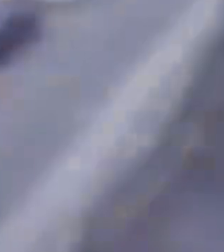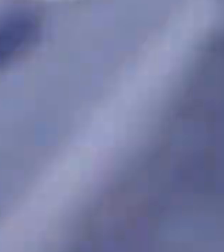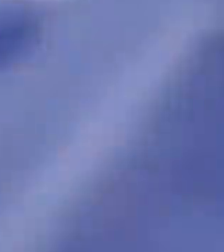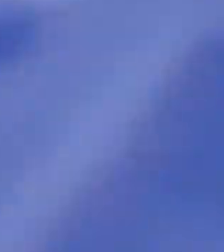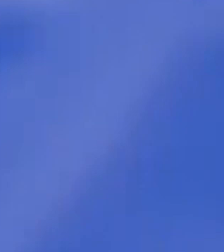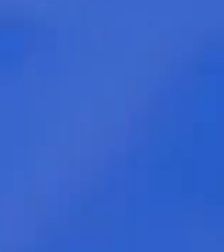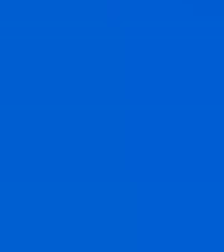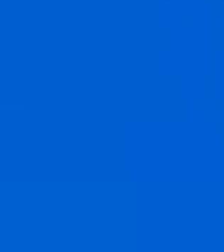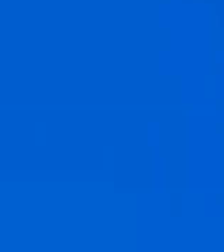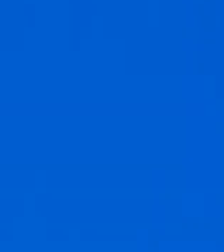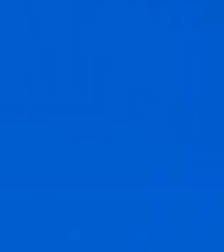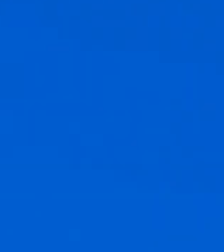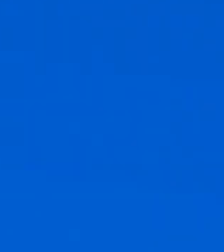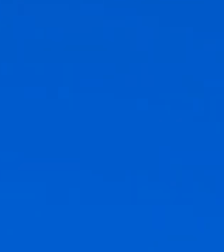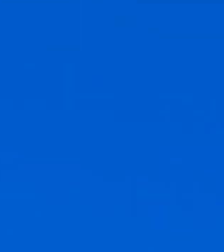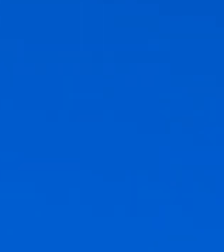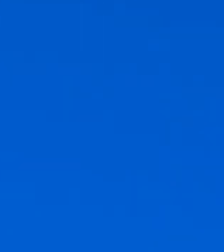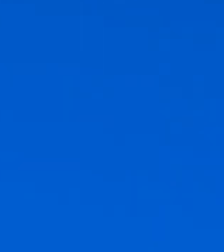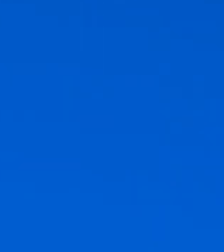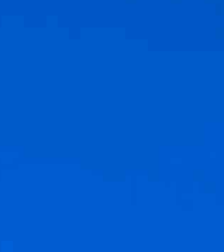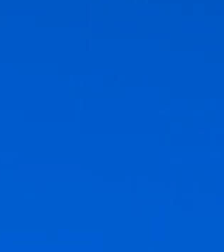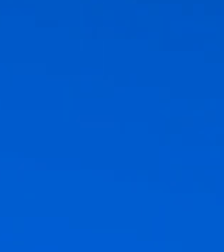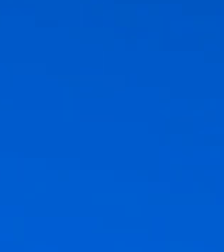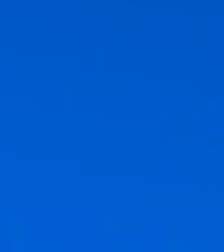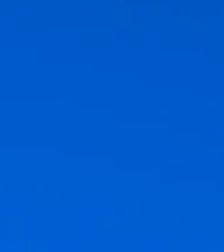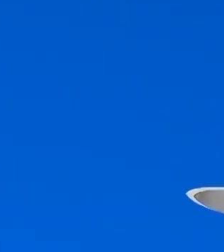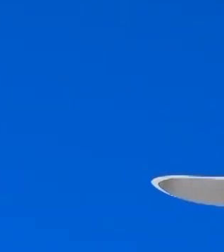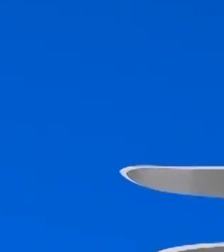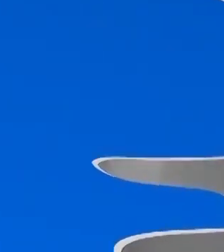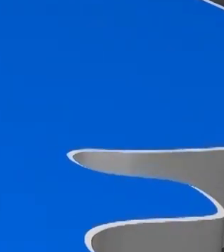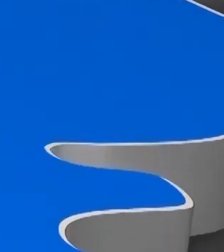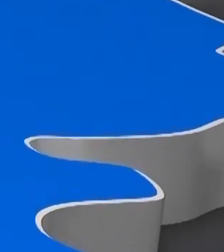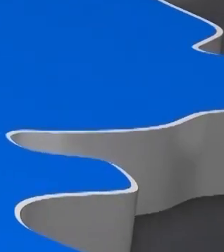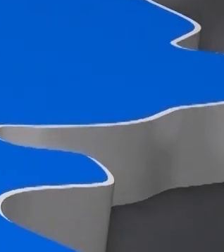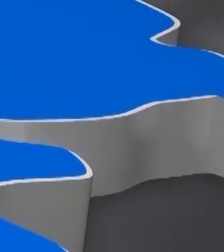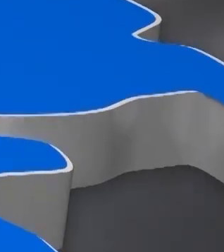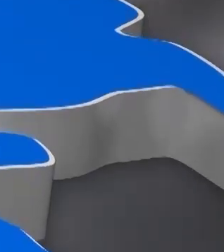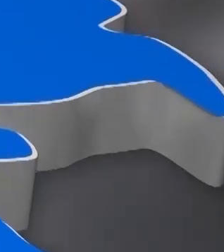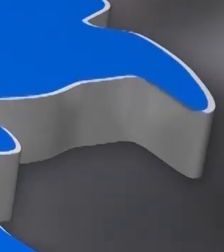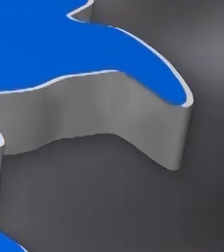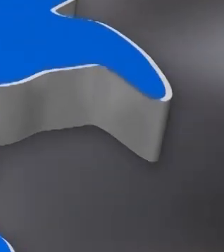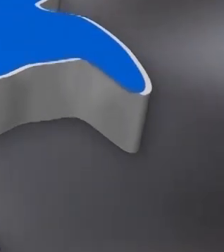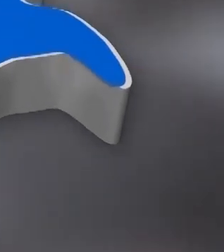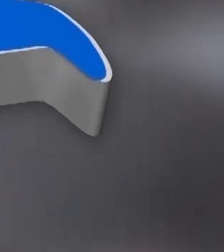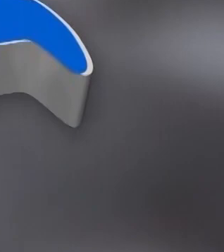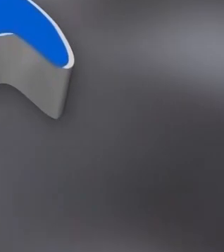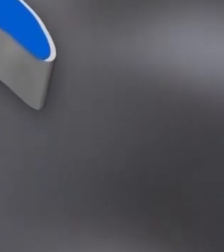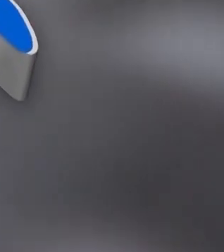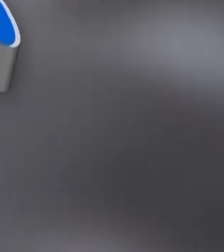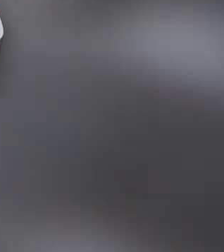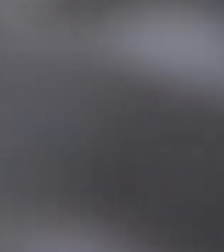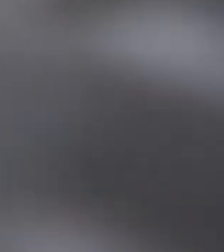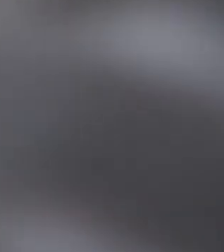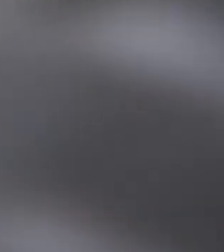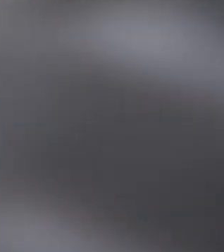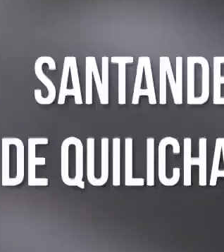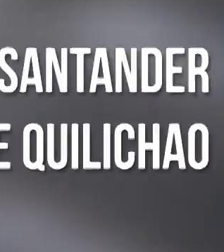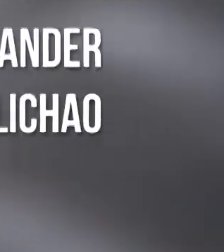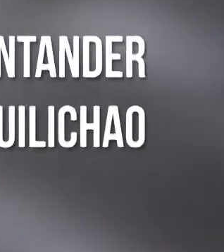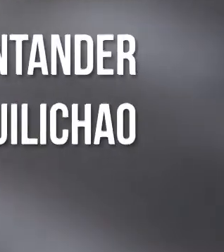contamos con consultorios satélites en bogotá armenia cali y tuluá roldanillo piendamó